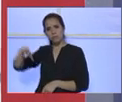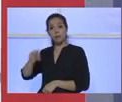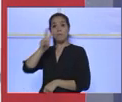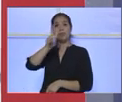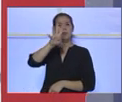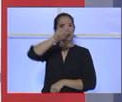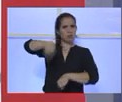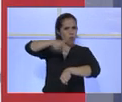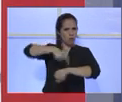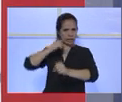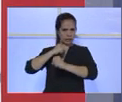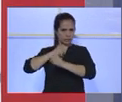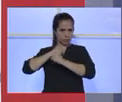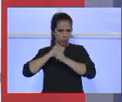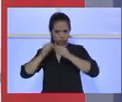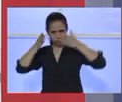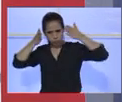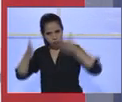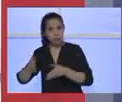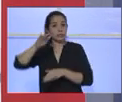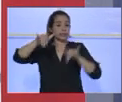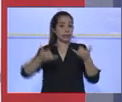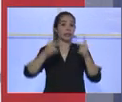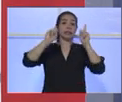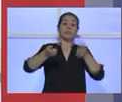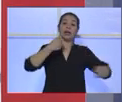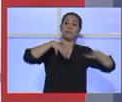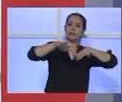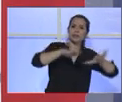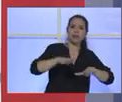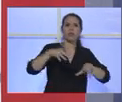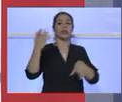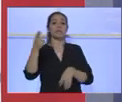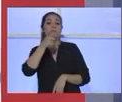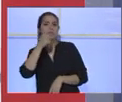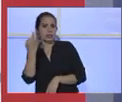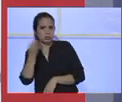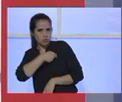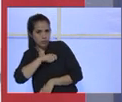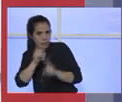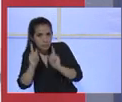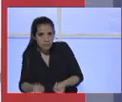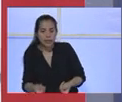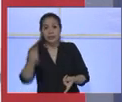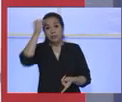estos días ahí y también todos los administradores y la gente de seguridad. Entonces, gracias a eso, con el